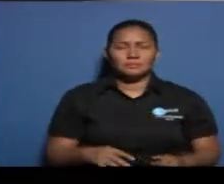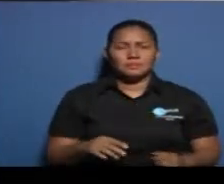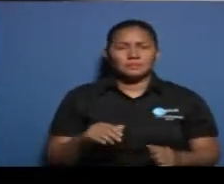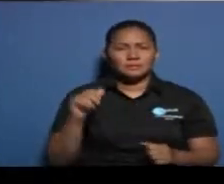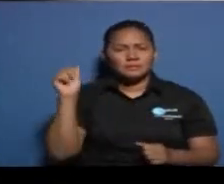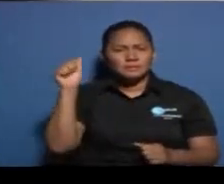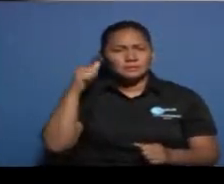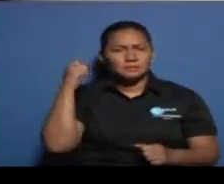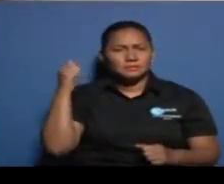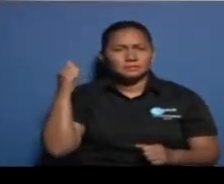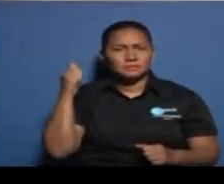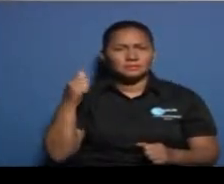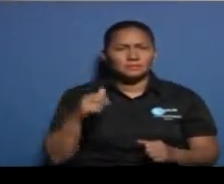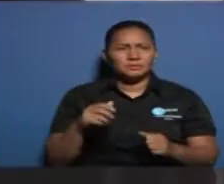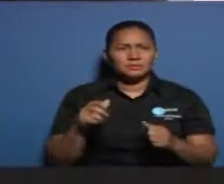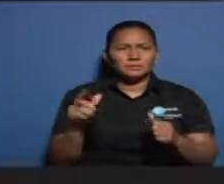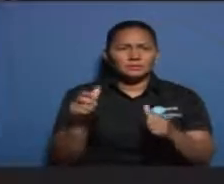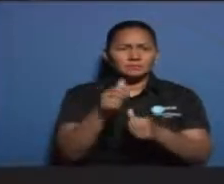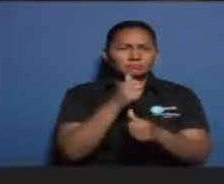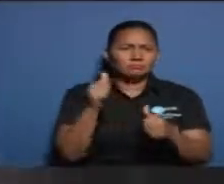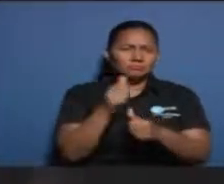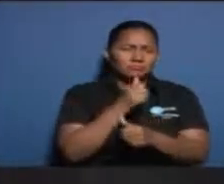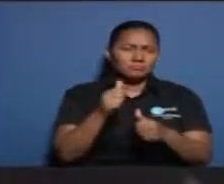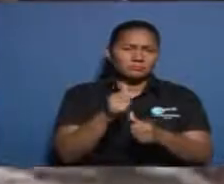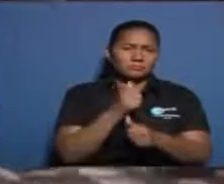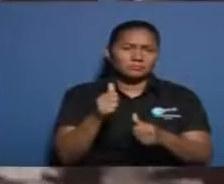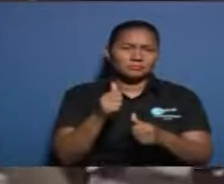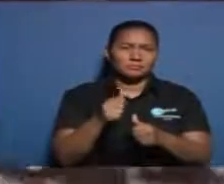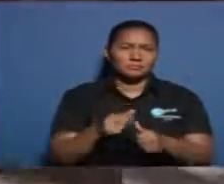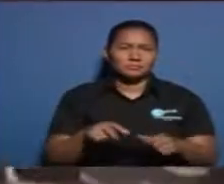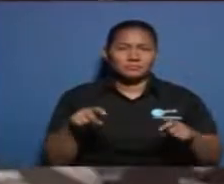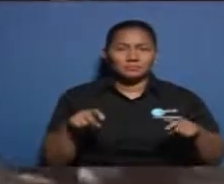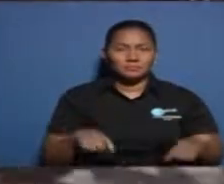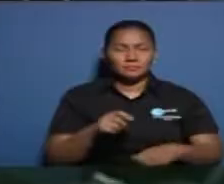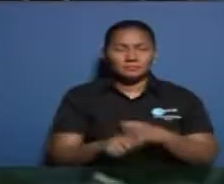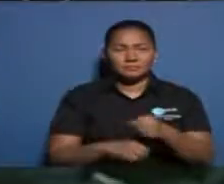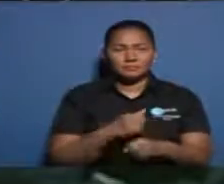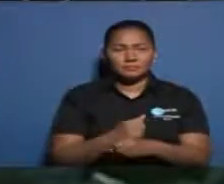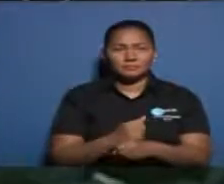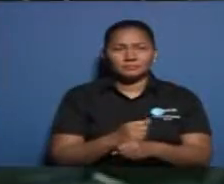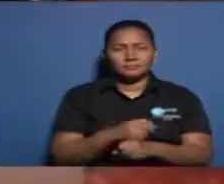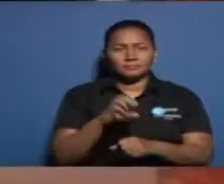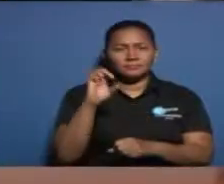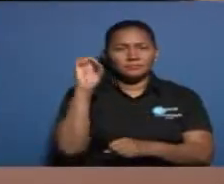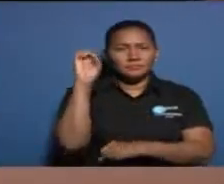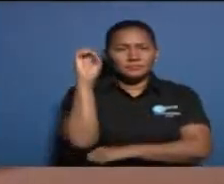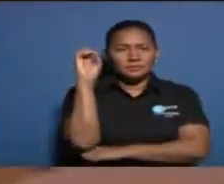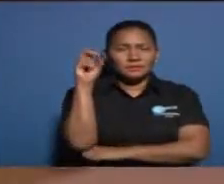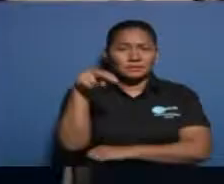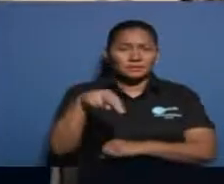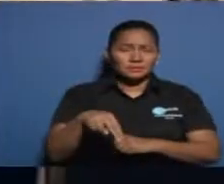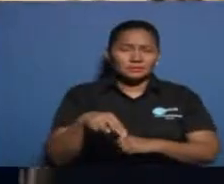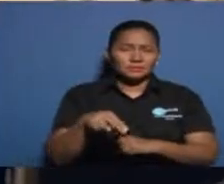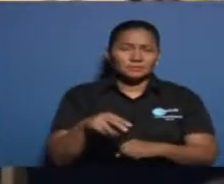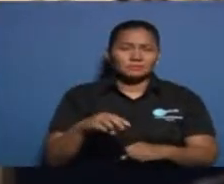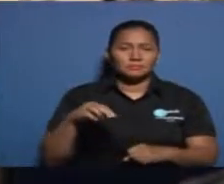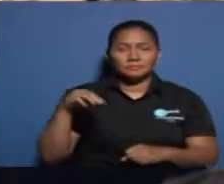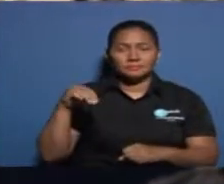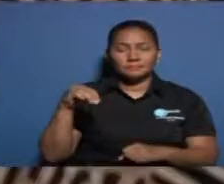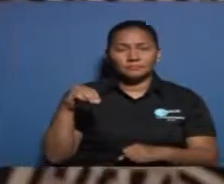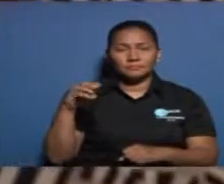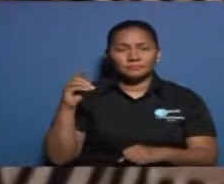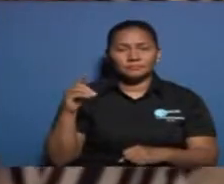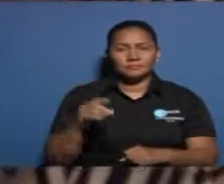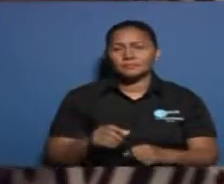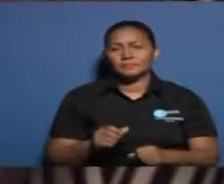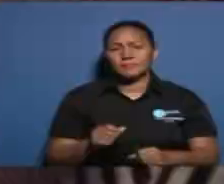y los delitos sexuales este año la organización de las naciones unidas lanzó la campaña 'unidos para poner fin a la